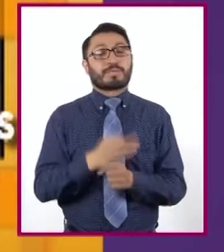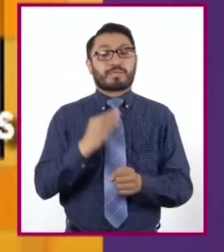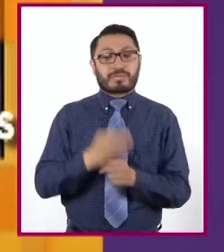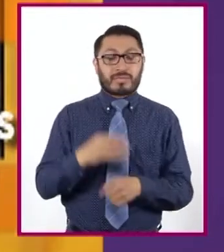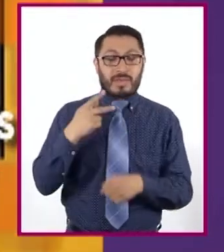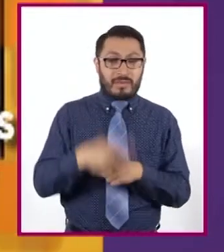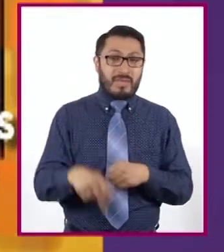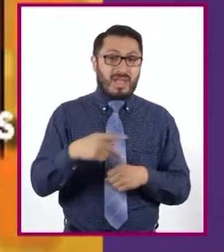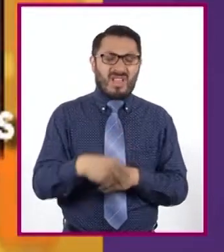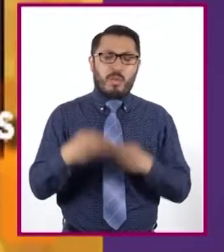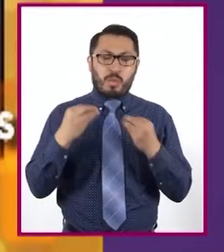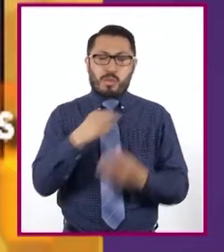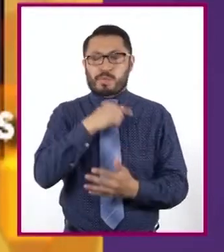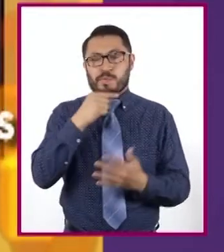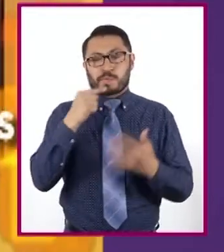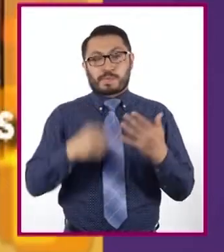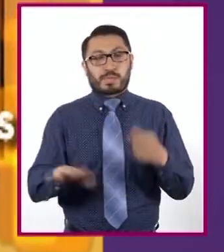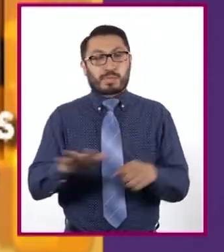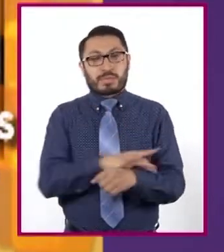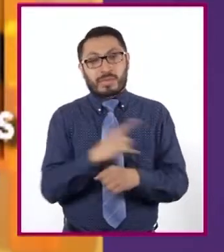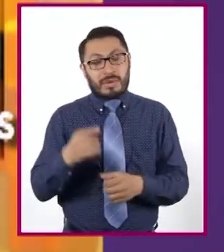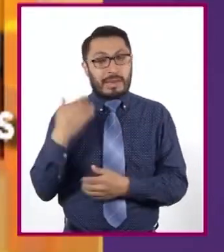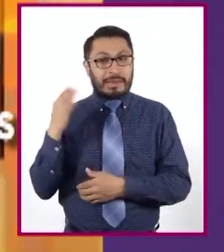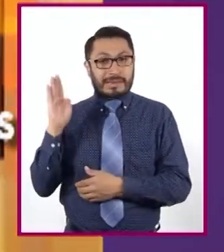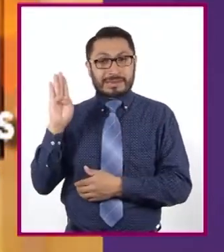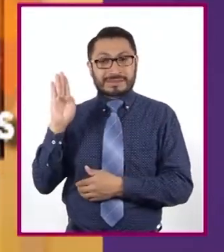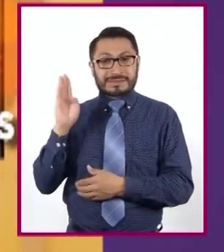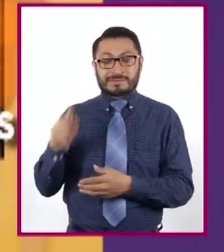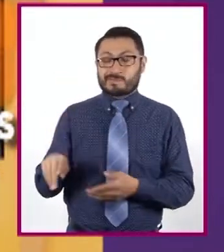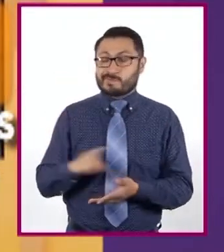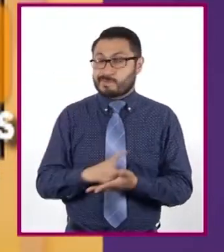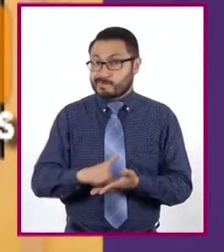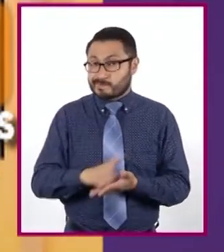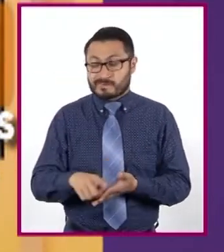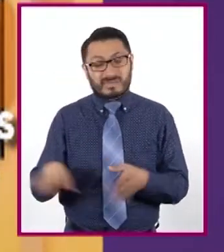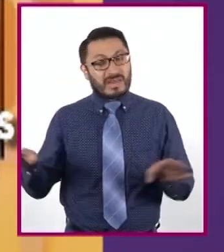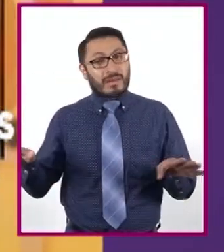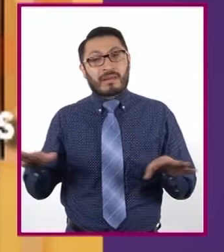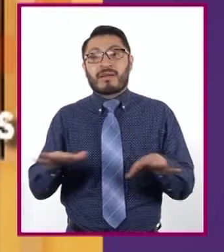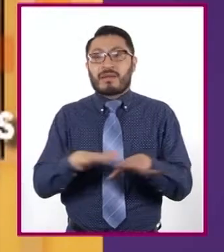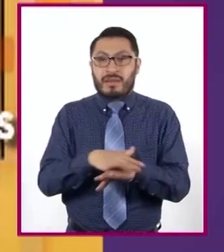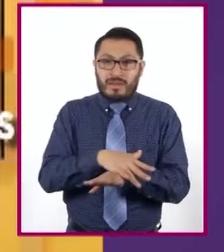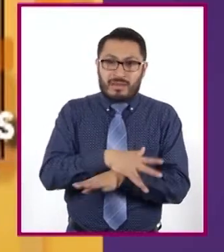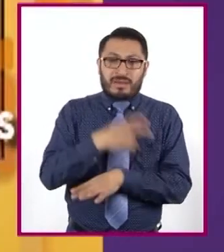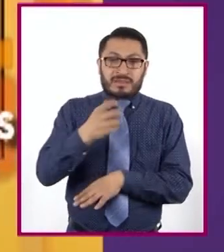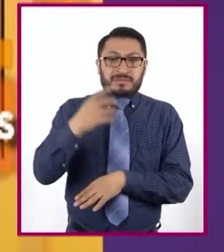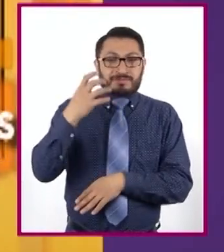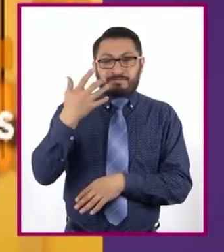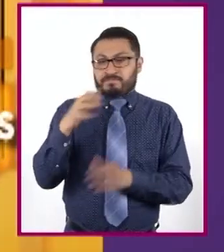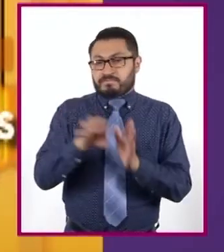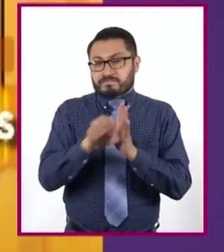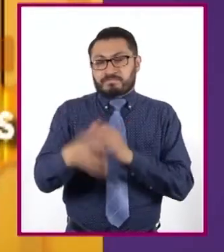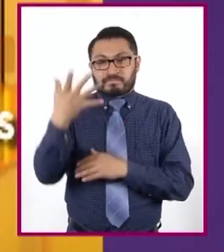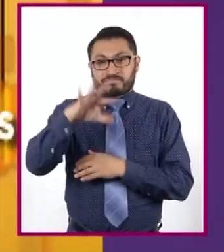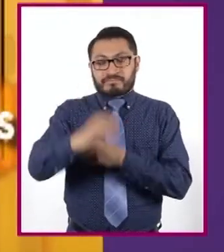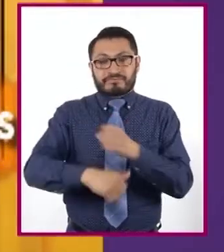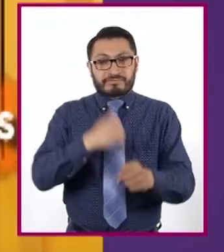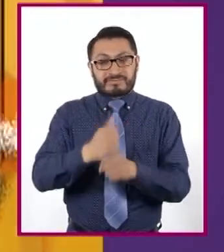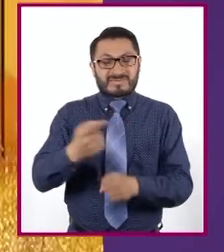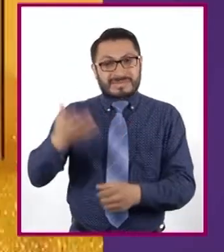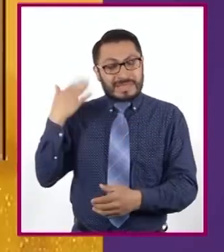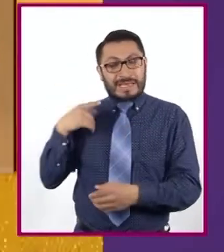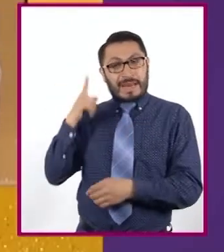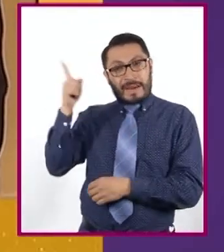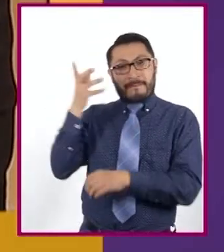son muchos, sobre todo porque el fenómeno de narcotráfico ha cambiado en este sentido. Hace 10 años el mercado eran los Estados